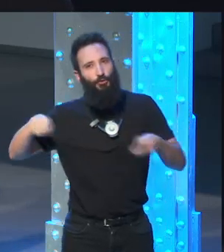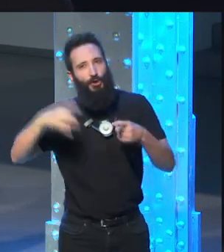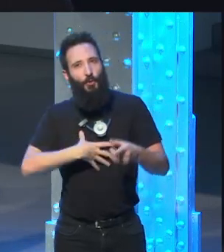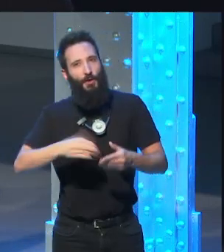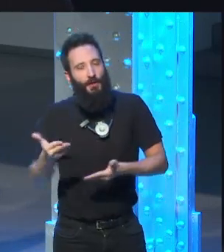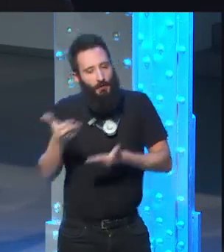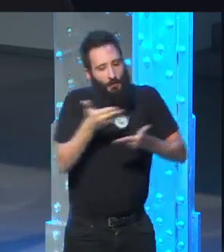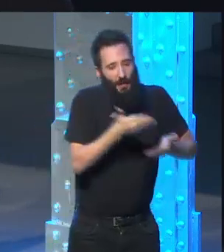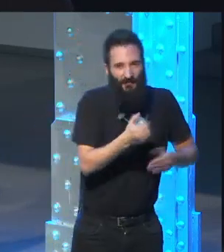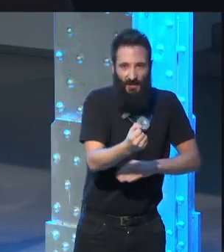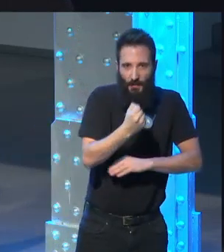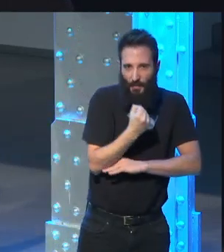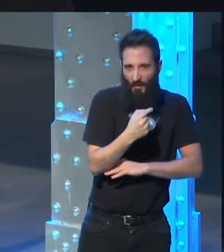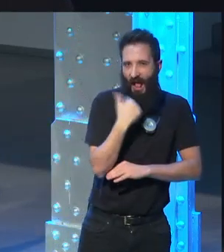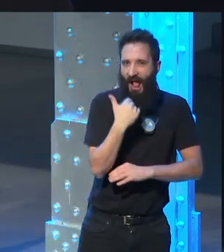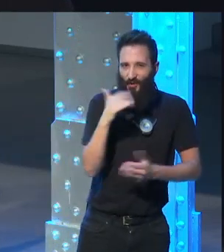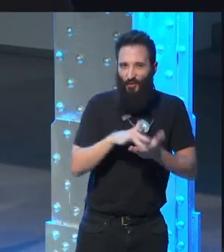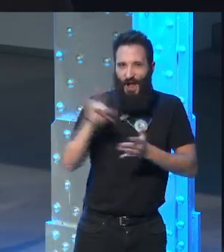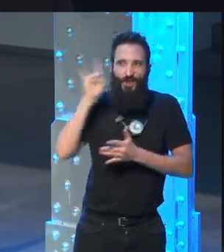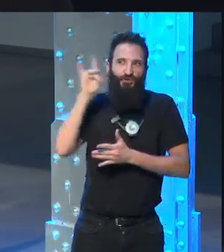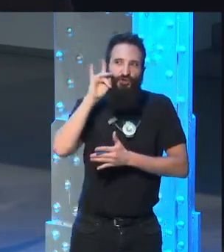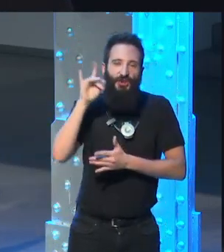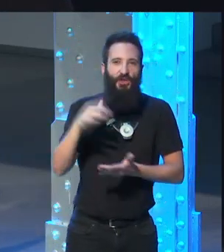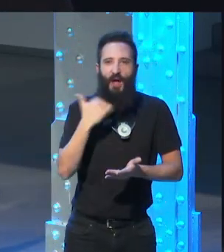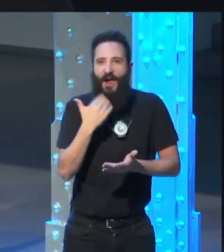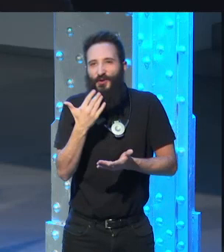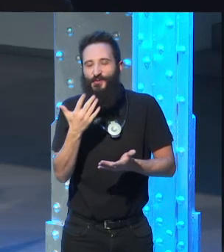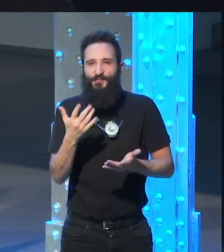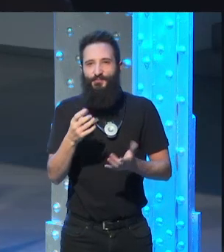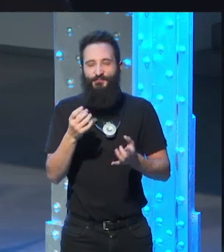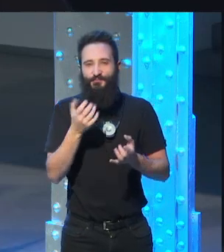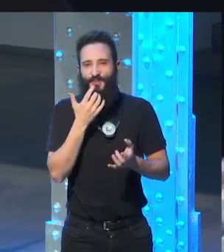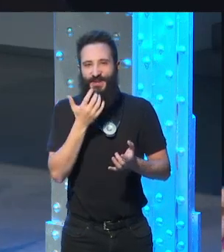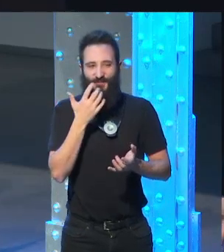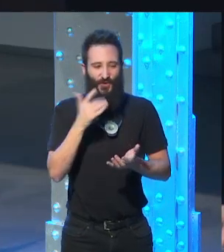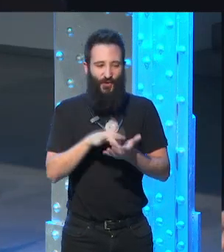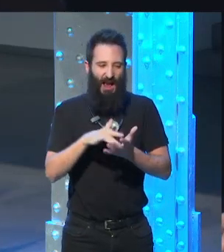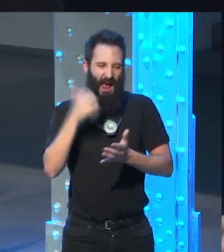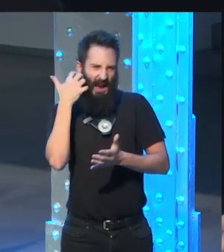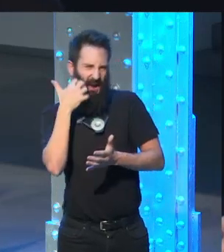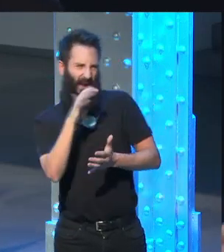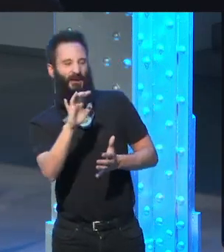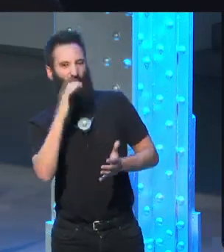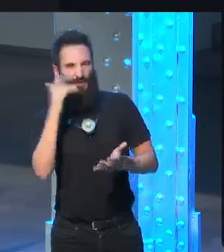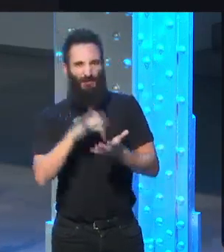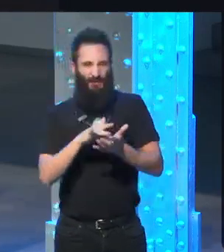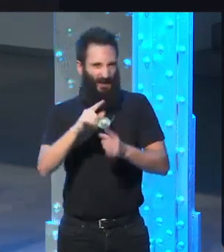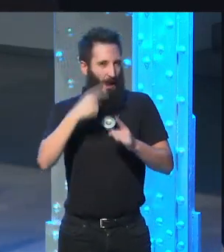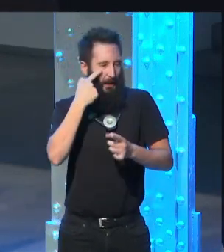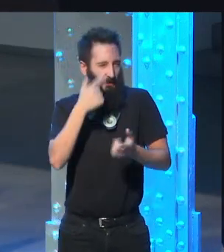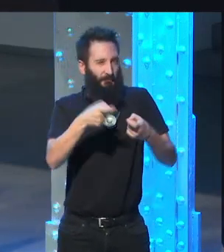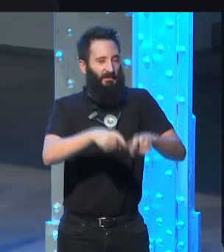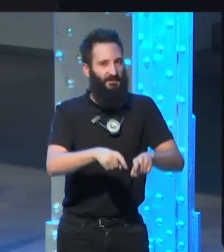ayudar a armar algo que no sea directamente un sonido así medio alien como el que habían logrado antes, sino algo que fuera más armónico, algo con